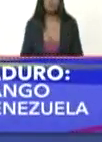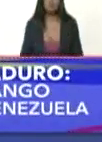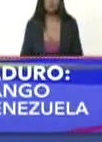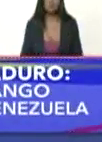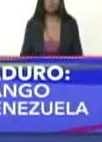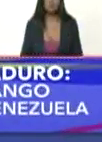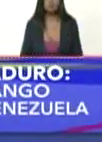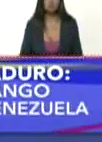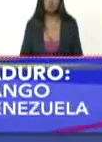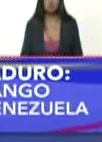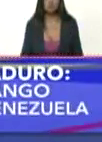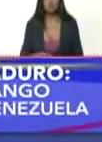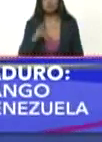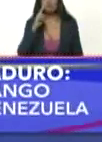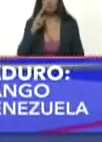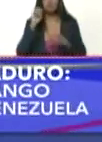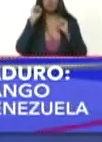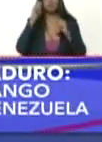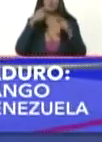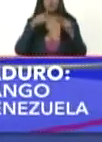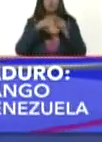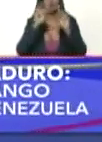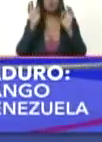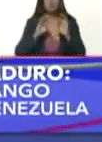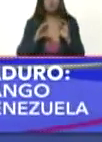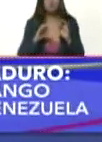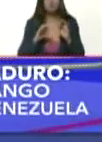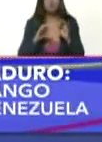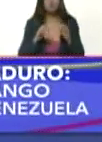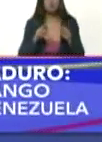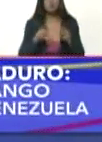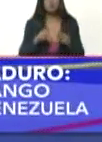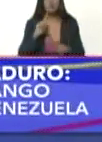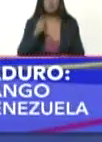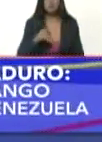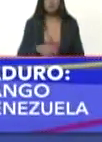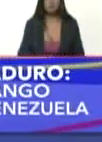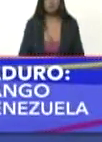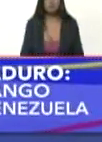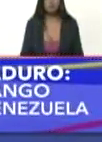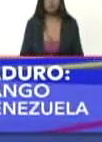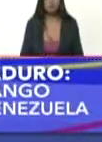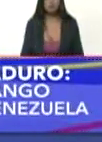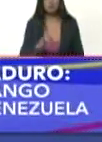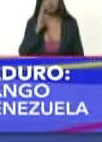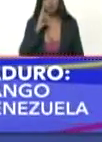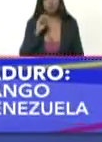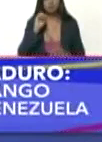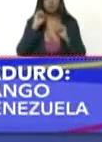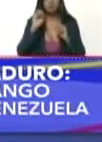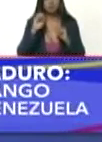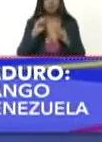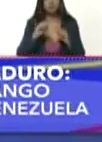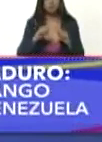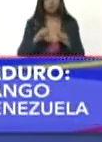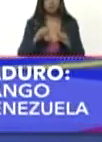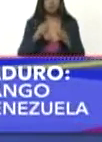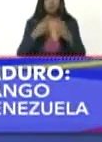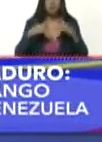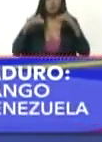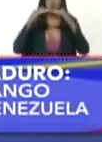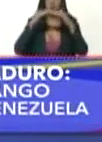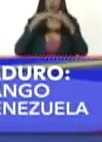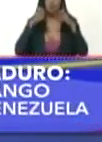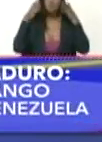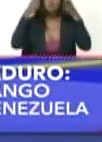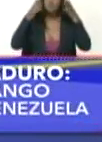Y cuando uno ve los logros académicos, cuando uno ve los logros morales en la formación de